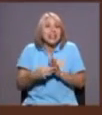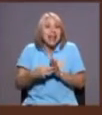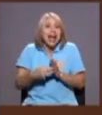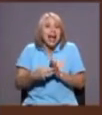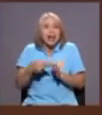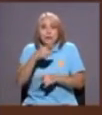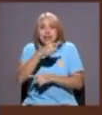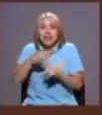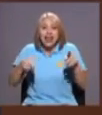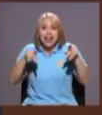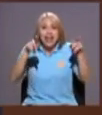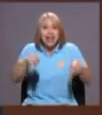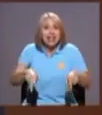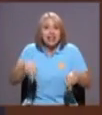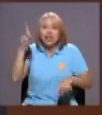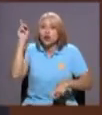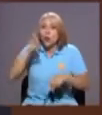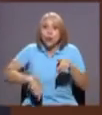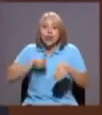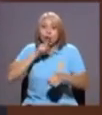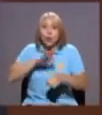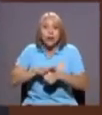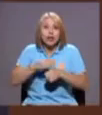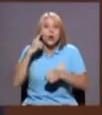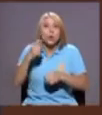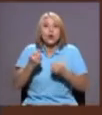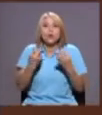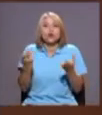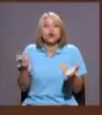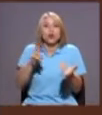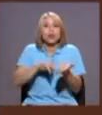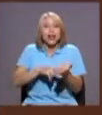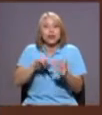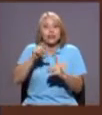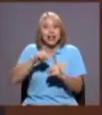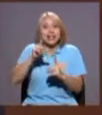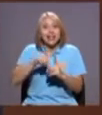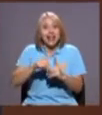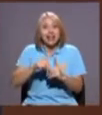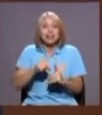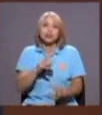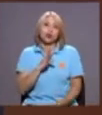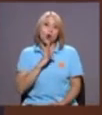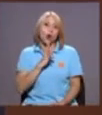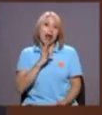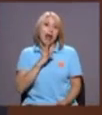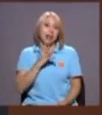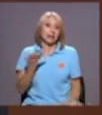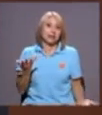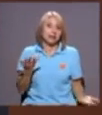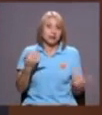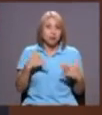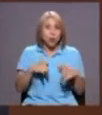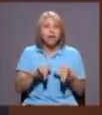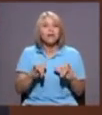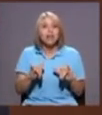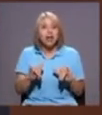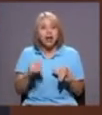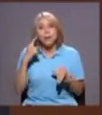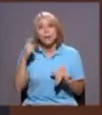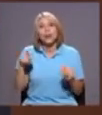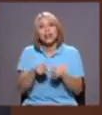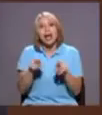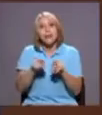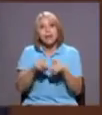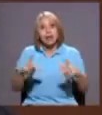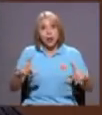la gente no podía cumplirlo, porque muchos contratos de alquiler son orales todavía, porque además los